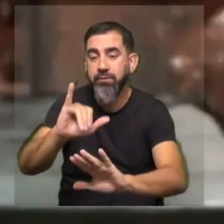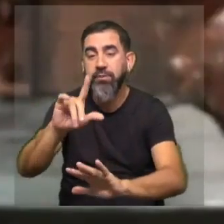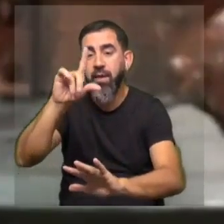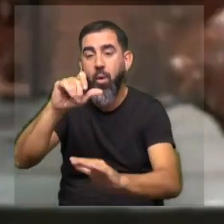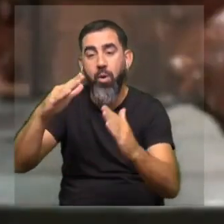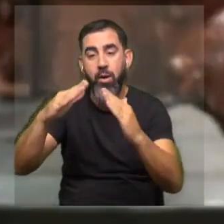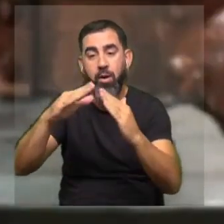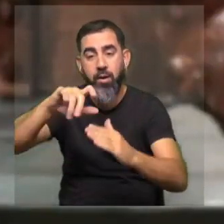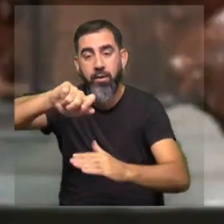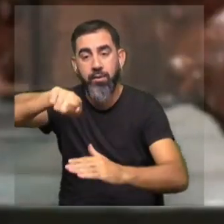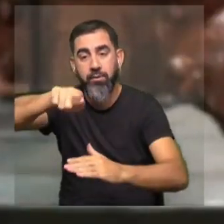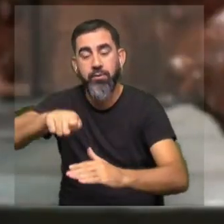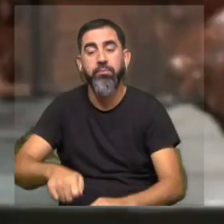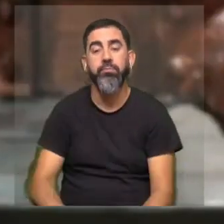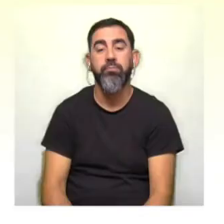nuestras casas.